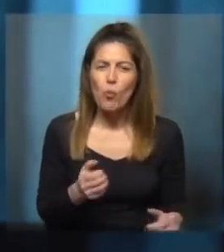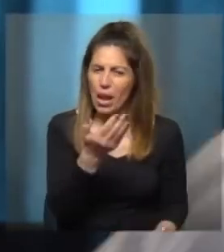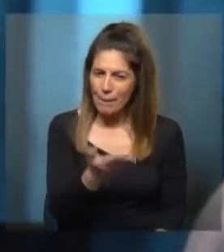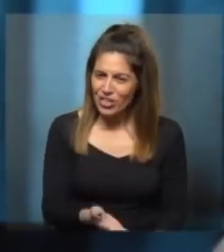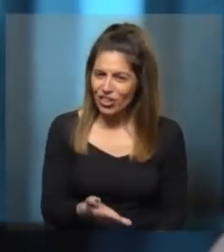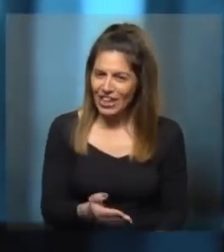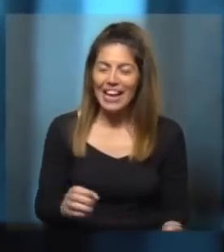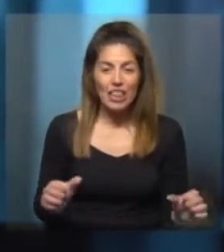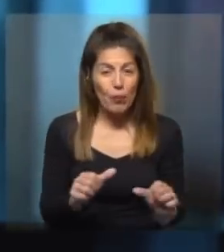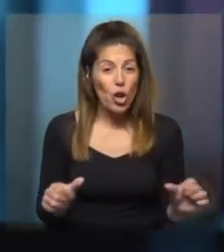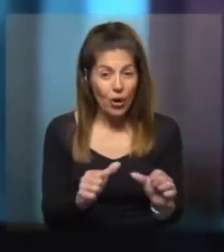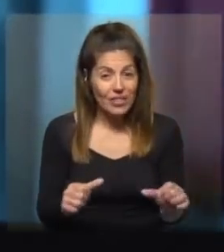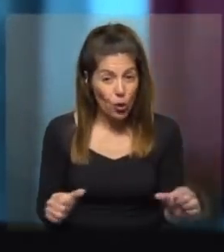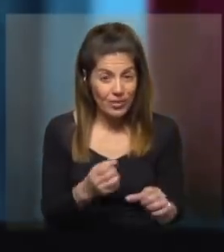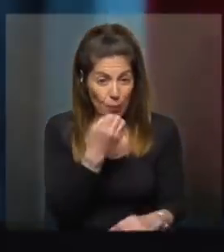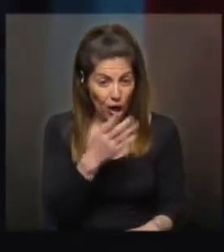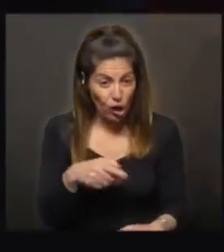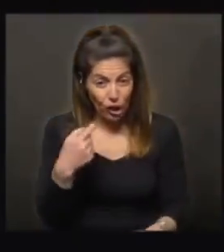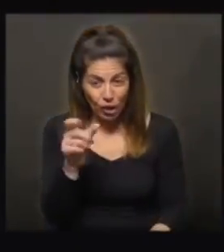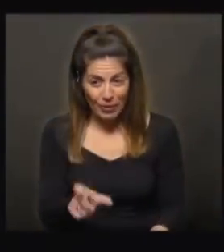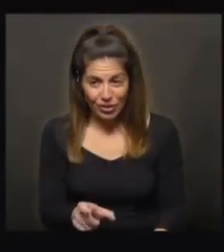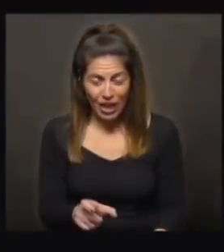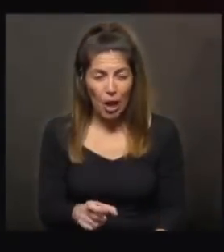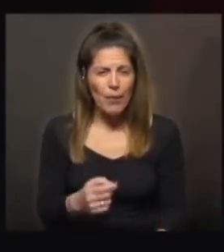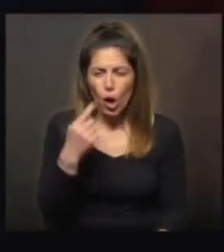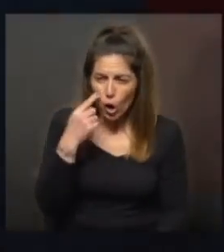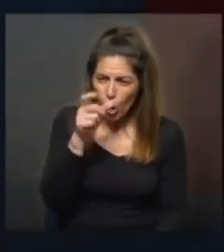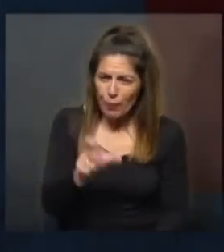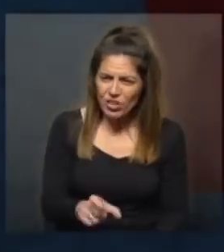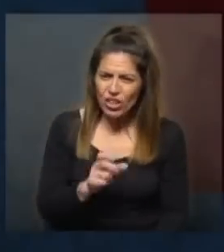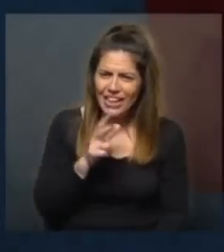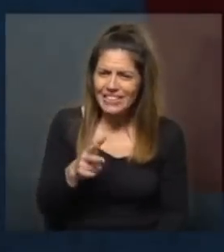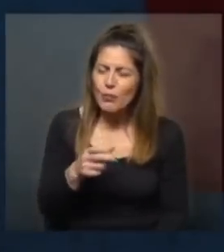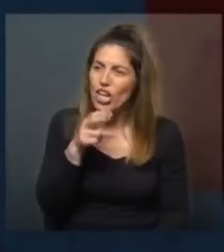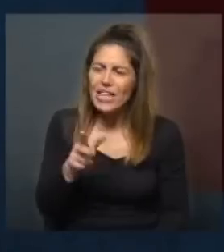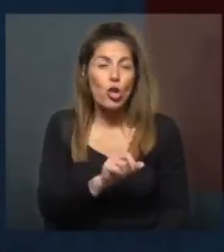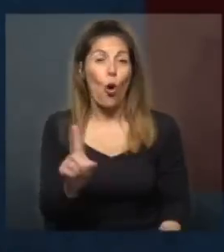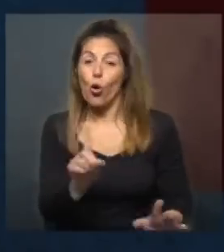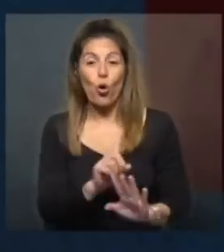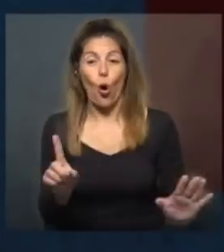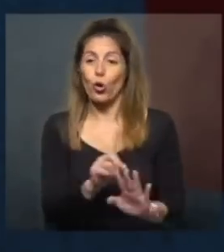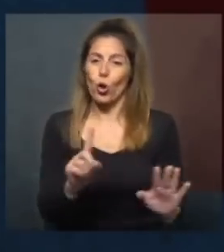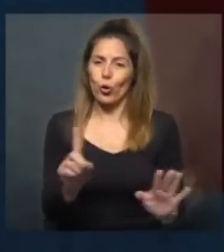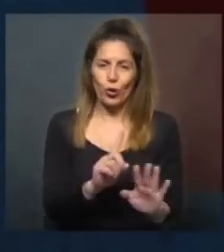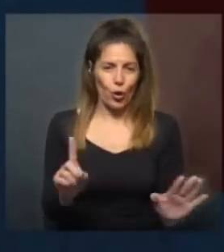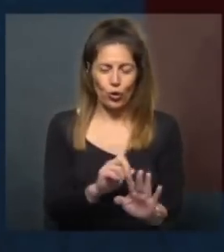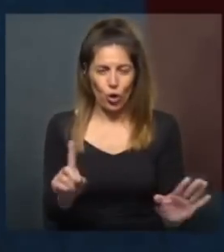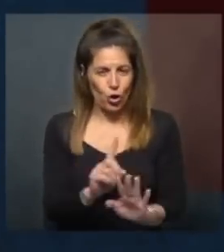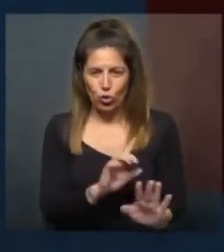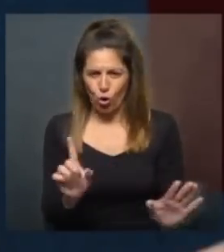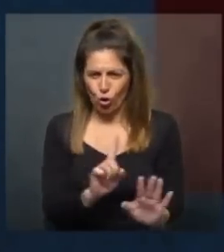y lo hacen mejor que nadie porque conozco varias personas tengo que hacer esto no no no no